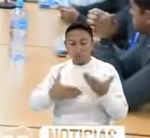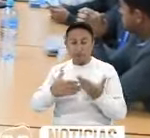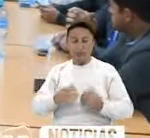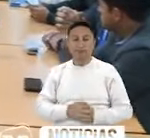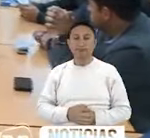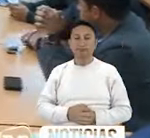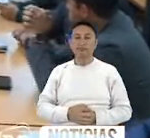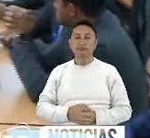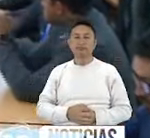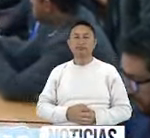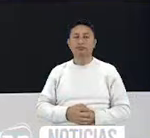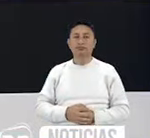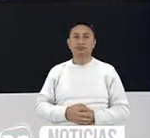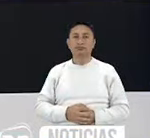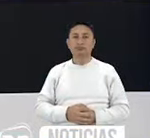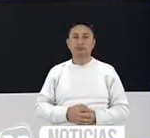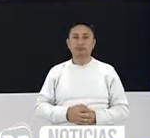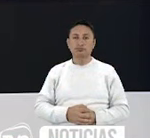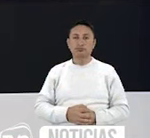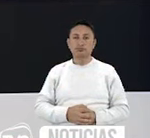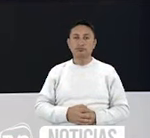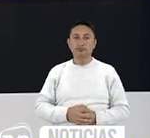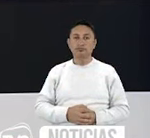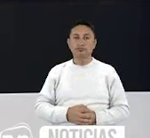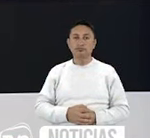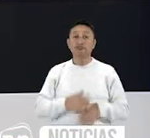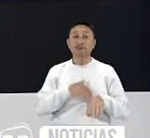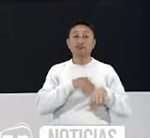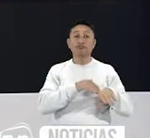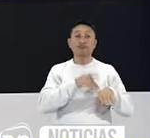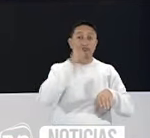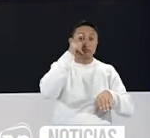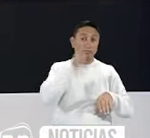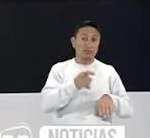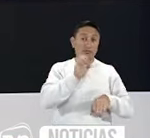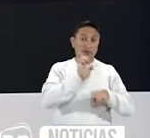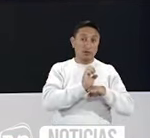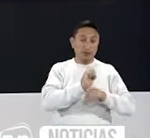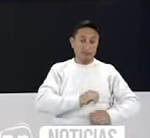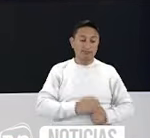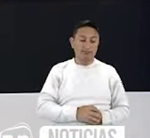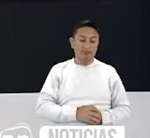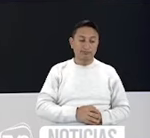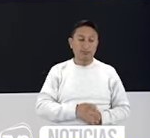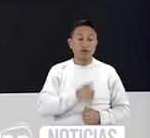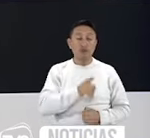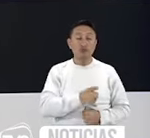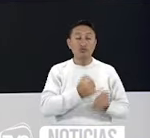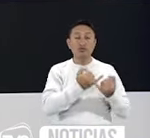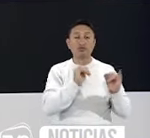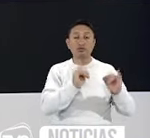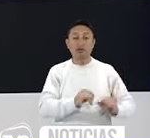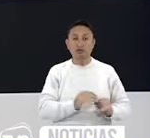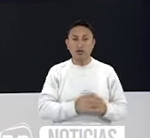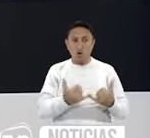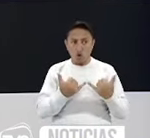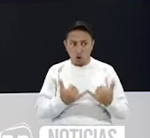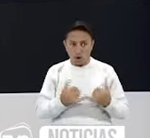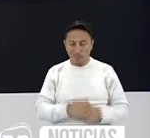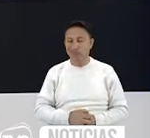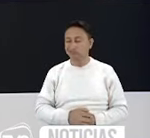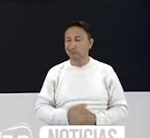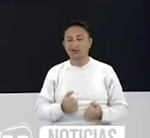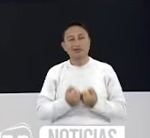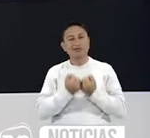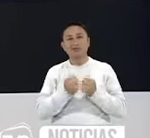Navarro. Respaldar a la fiscal general del Estado y su institución se ha vuelto una tarea casi imposible para la